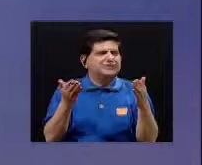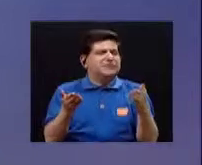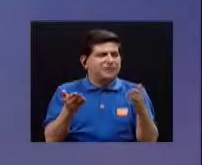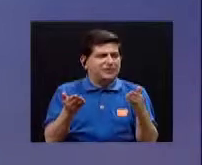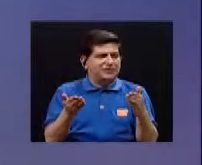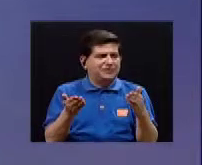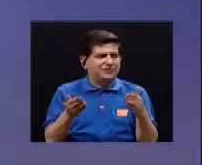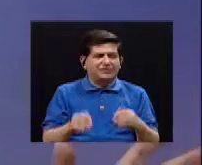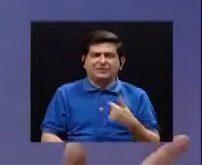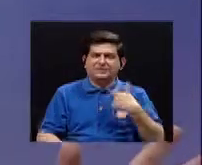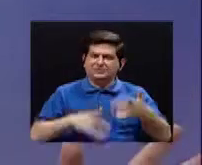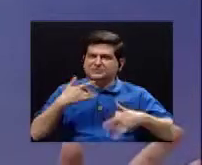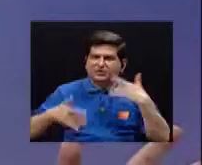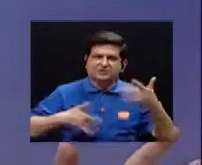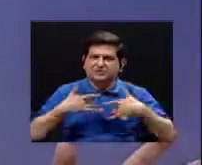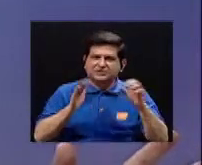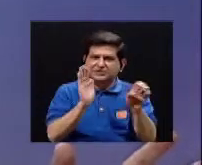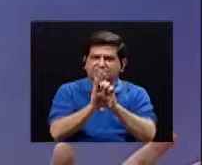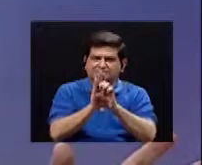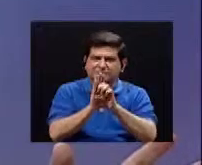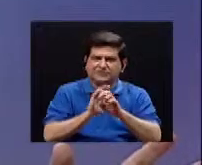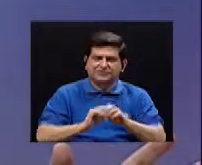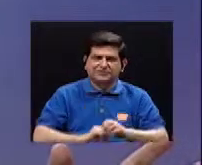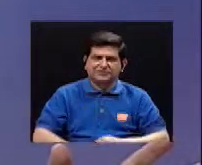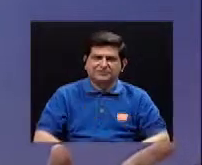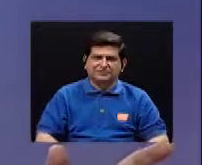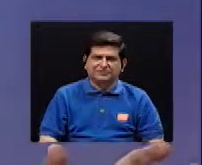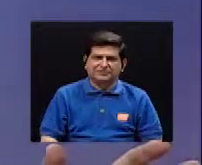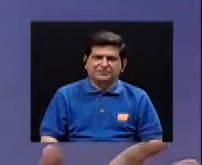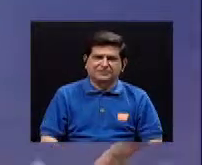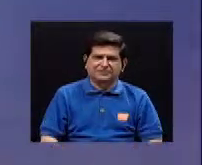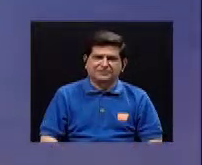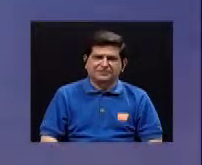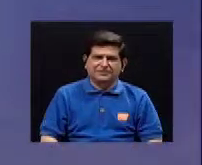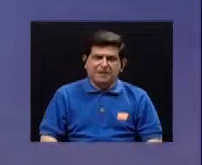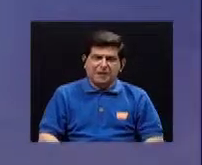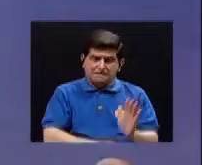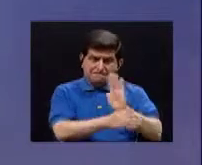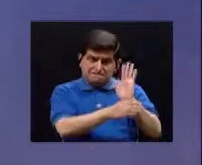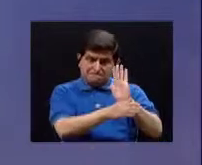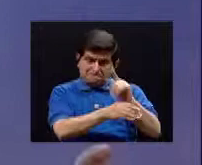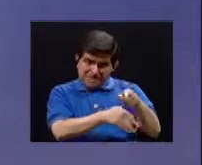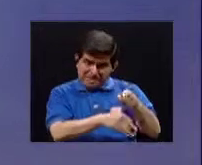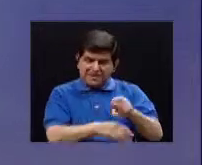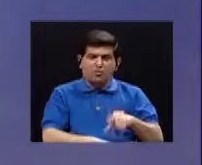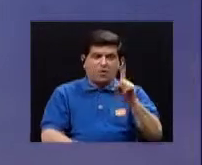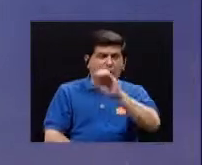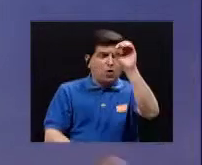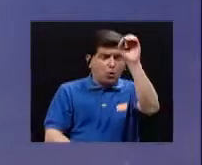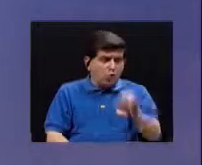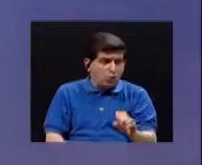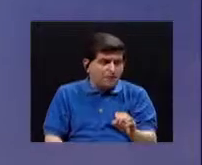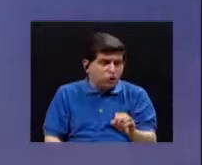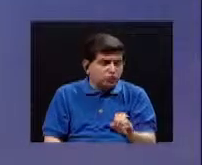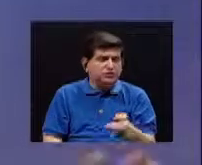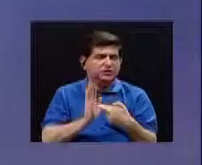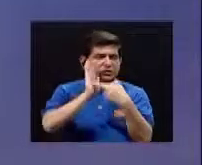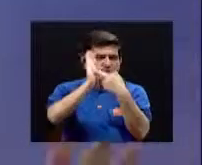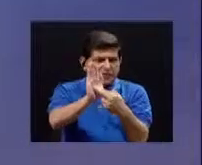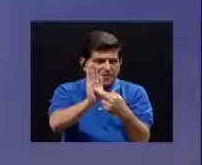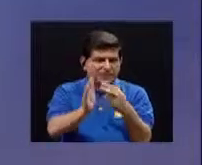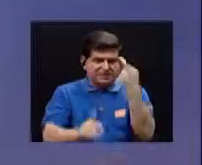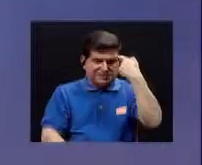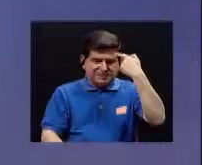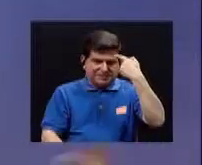decirlo yo yo siento que por ejemplo si la película llega en un 1 por ciento a